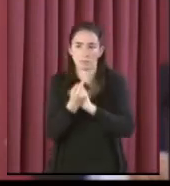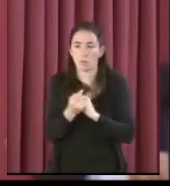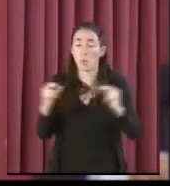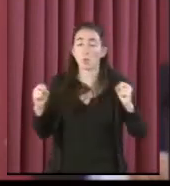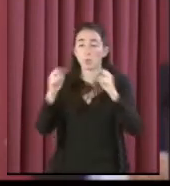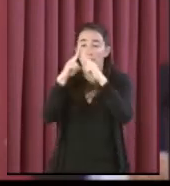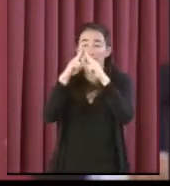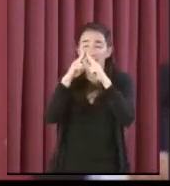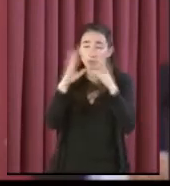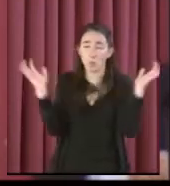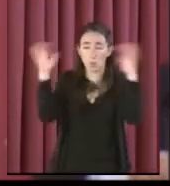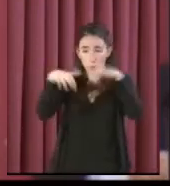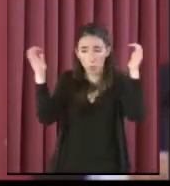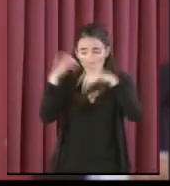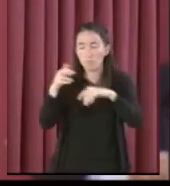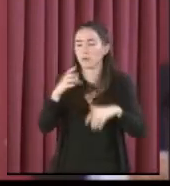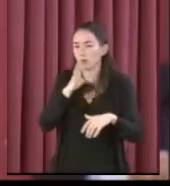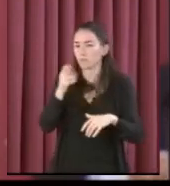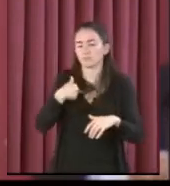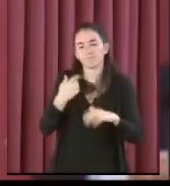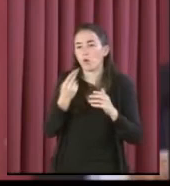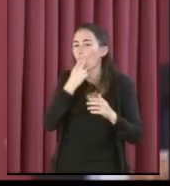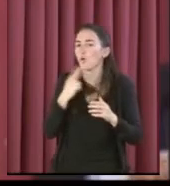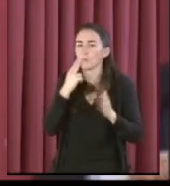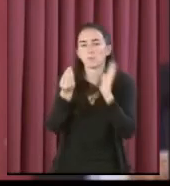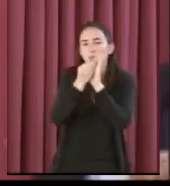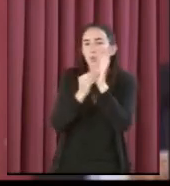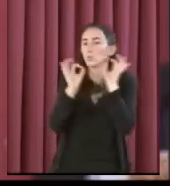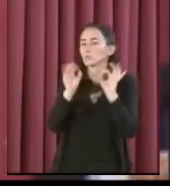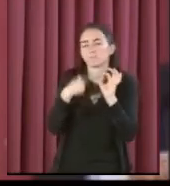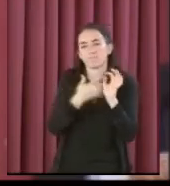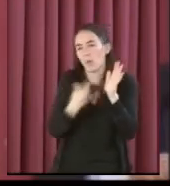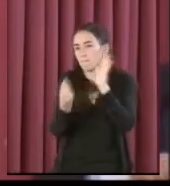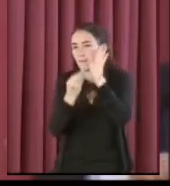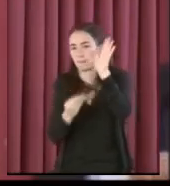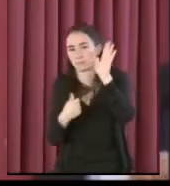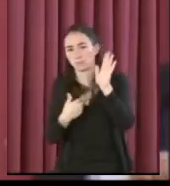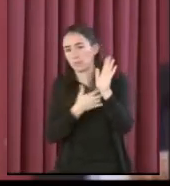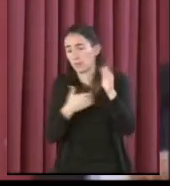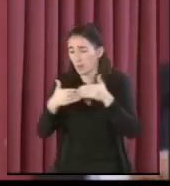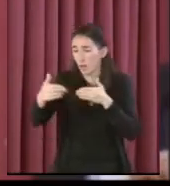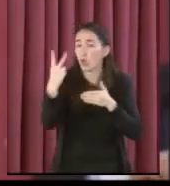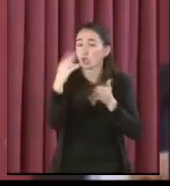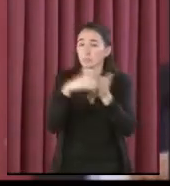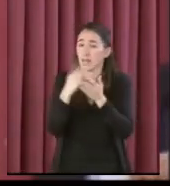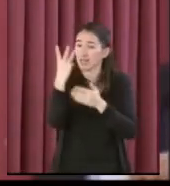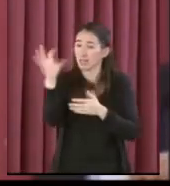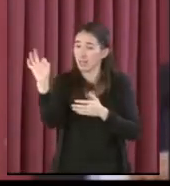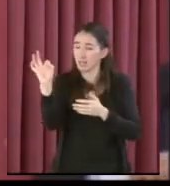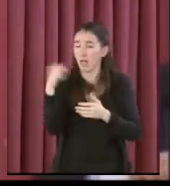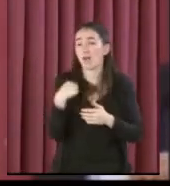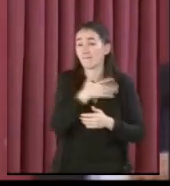nuestro compromiso en el último pleno, como les decía, para reducir en 2030 un 40% las emisiones de dióxido de